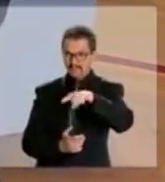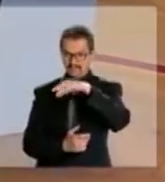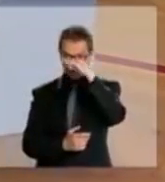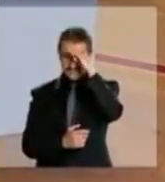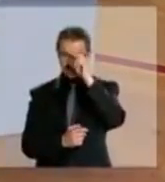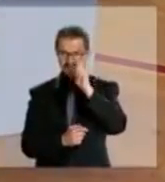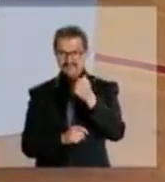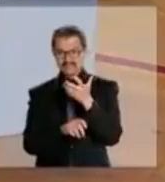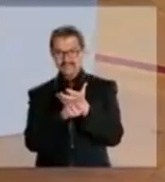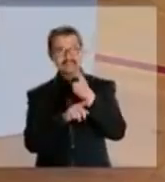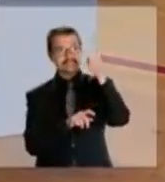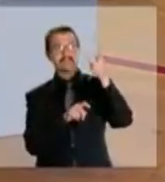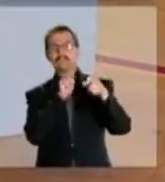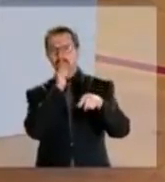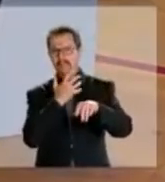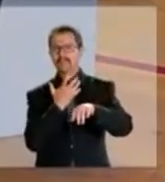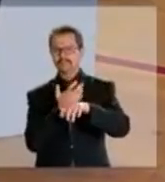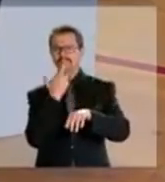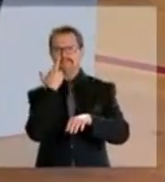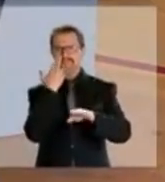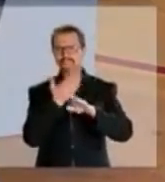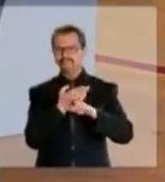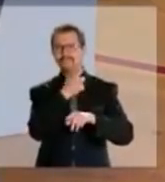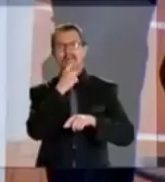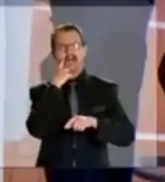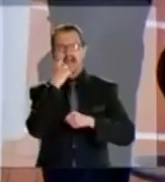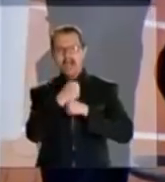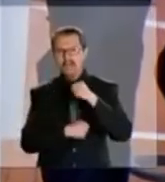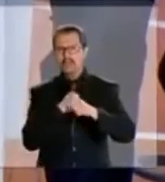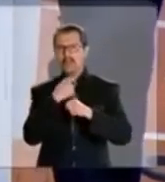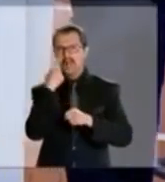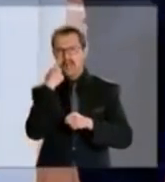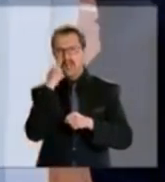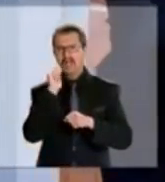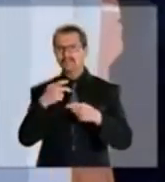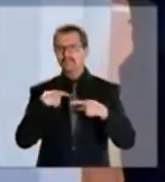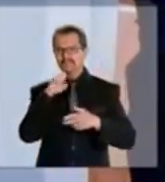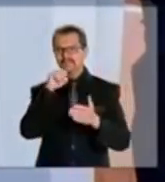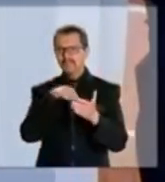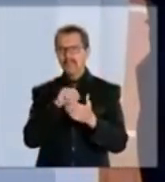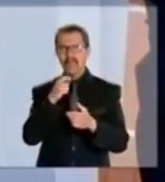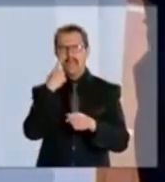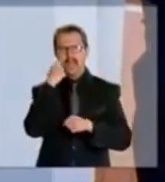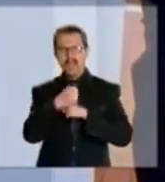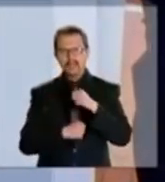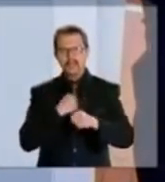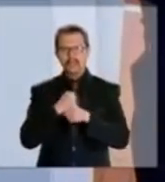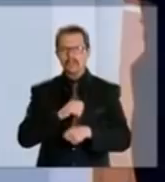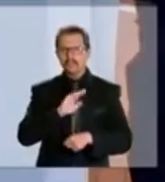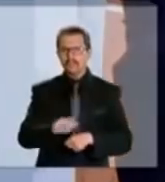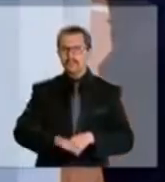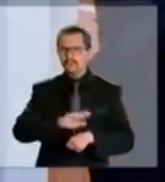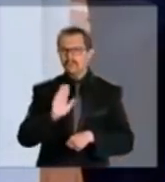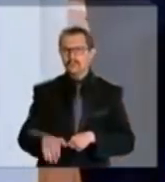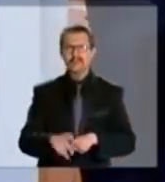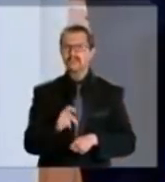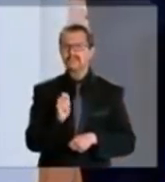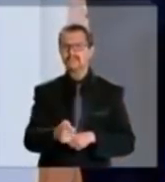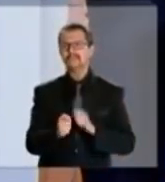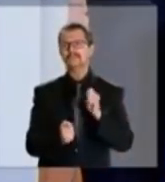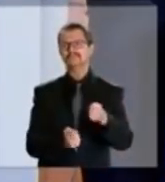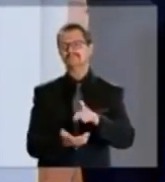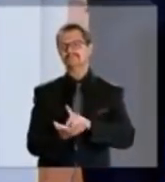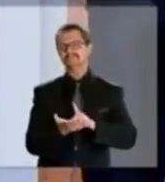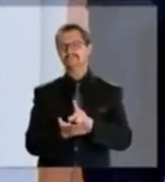mueren 60.000 personas allá cada año de sobredosis de droga y qué hacemos nosotros para evitar que les llegue la droga de todo y a un costo